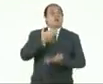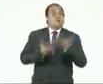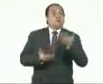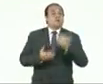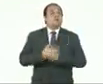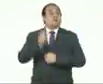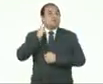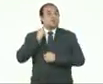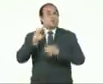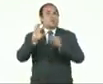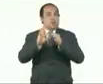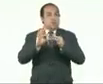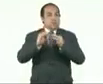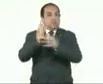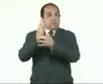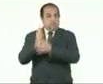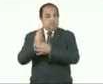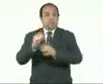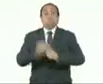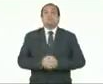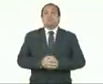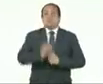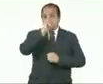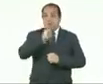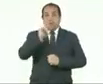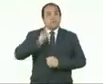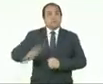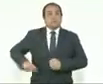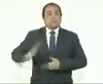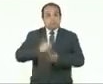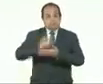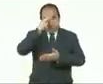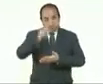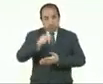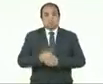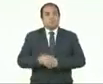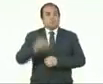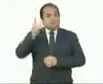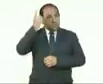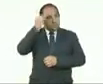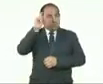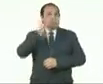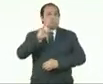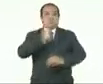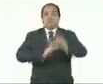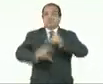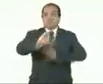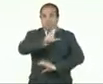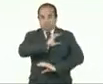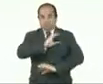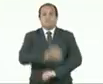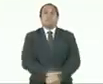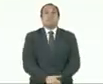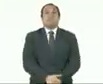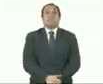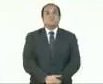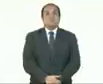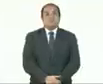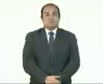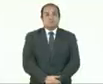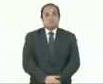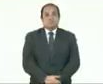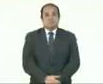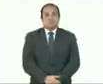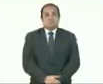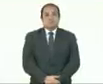caballeros, escuchemos el mensaje que nos dirige la jefa de gobierno de la Ciudad de México, doctora Claudia Sheinbaum Pardo.